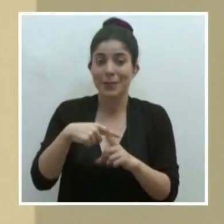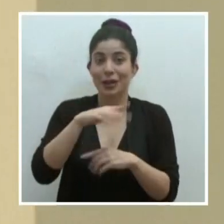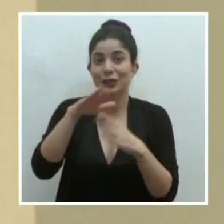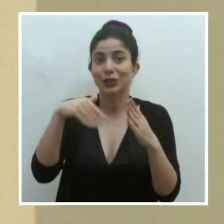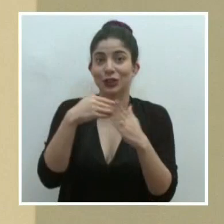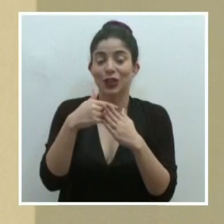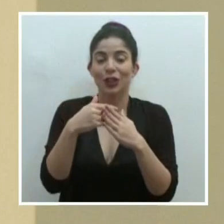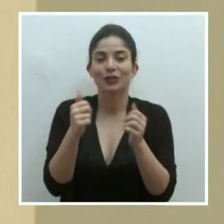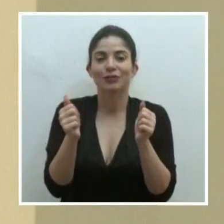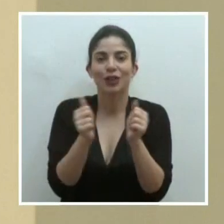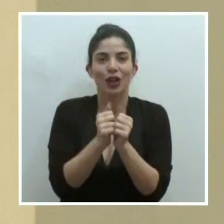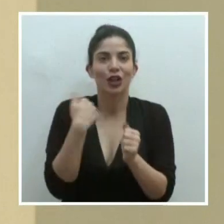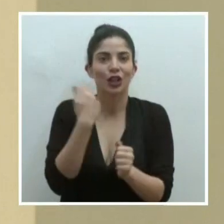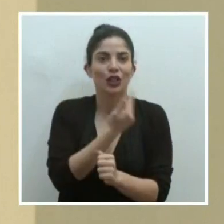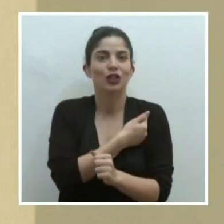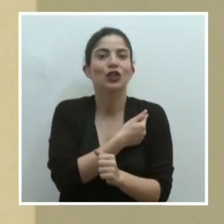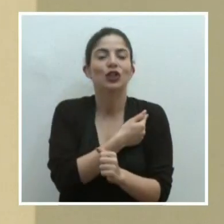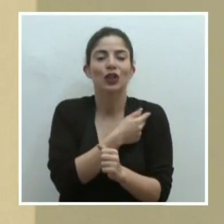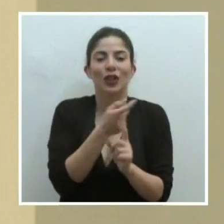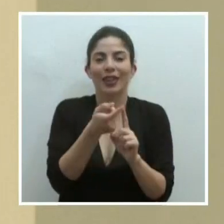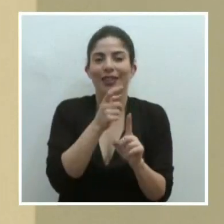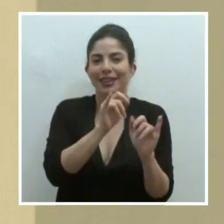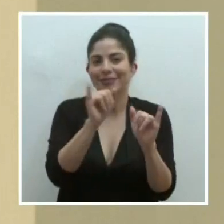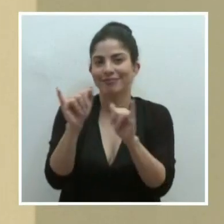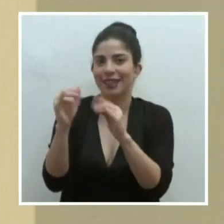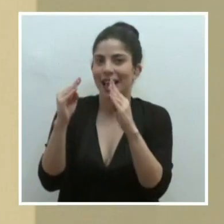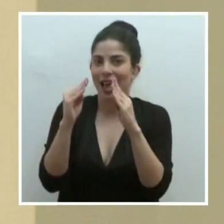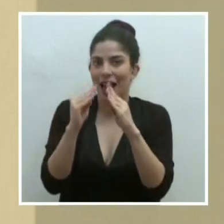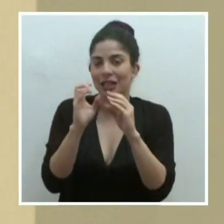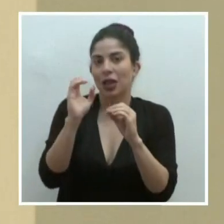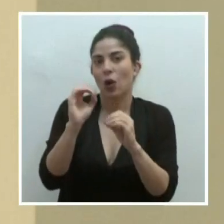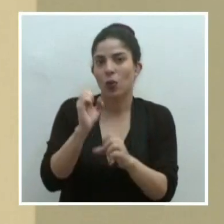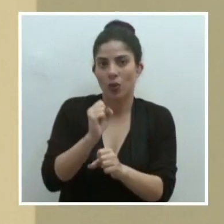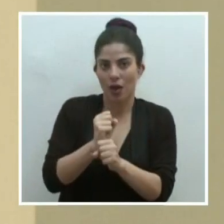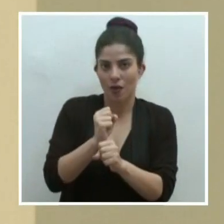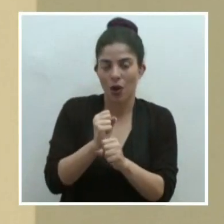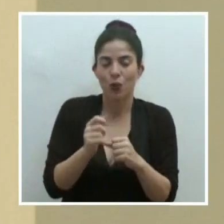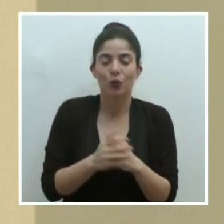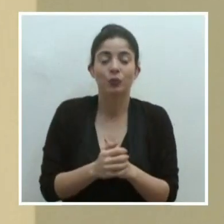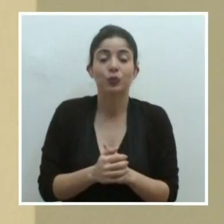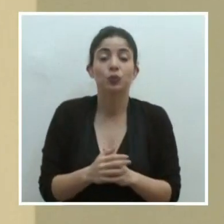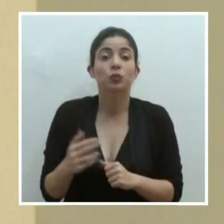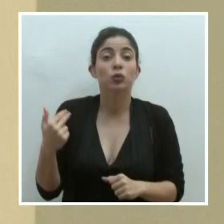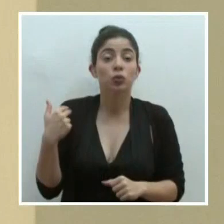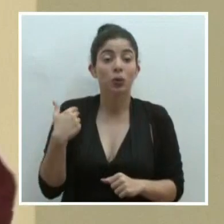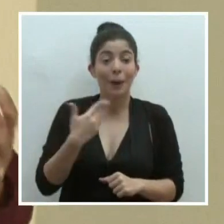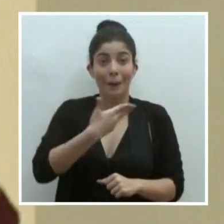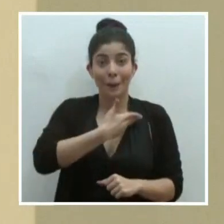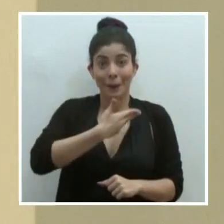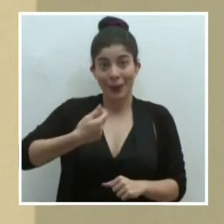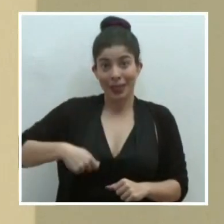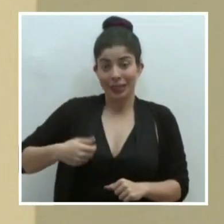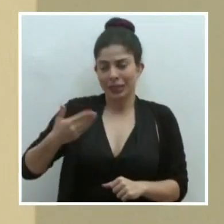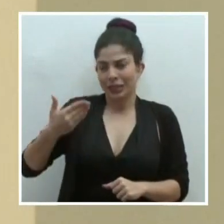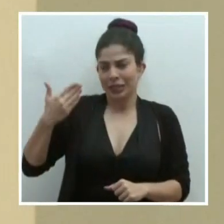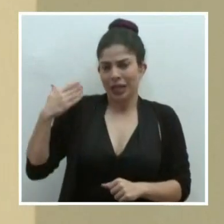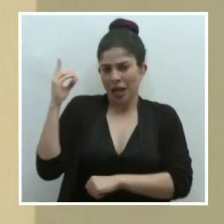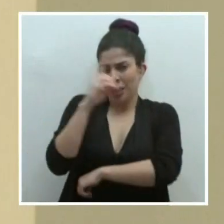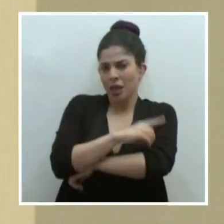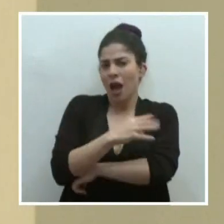con nosotros acompañándonos desde sus casas y lugares de trabajo. El presidente hace unos días